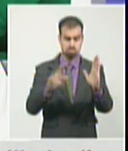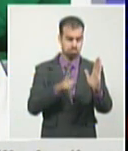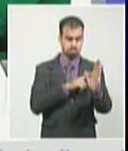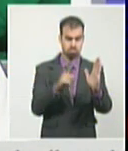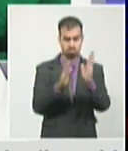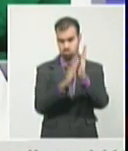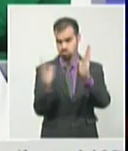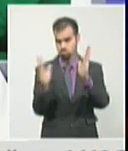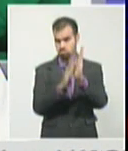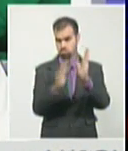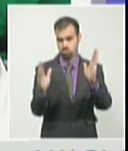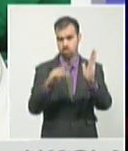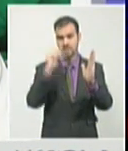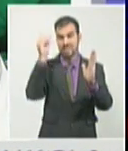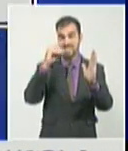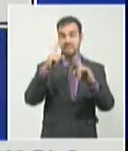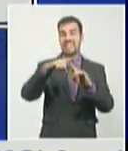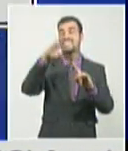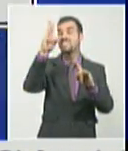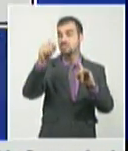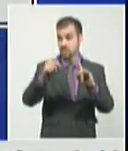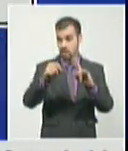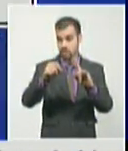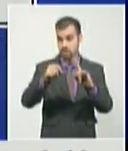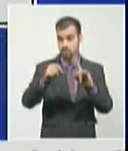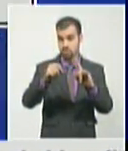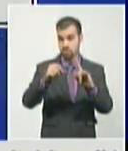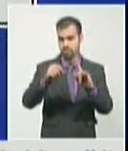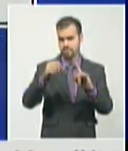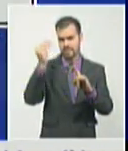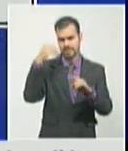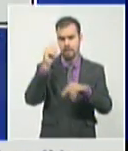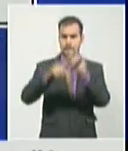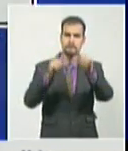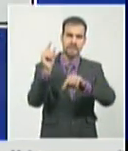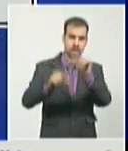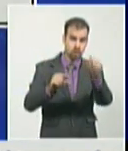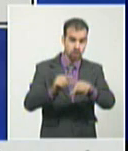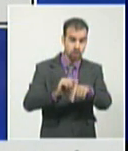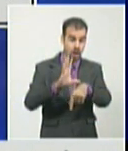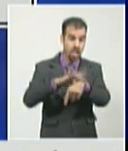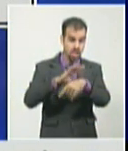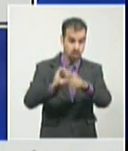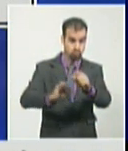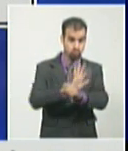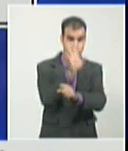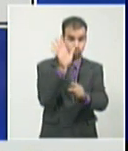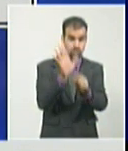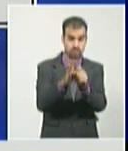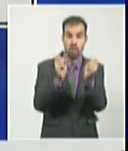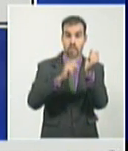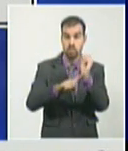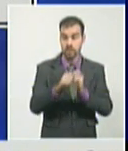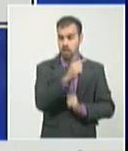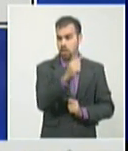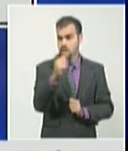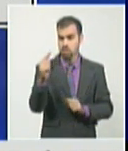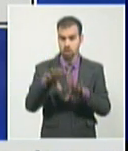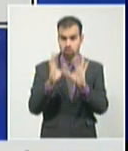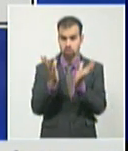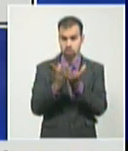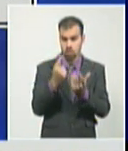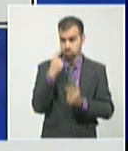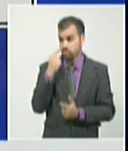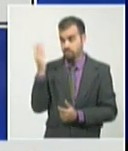de casos positivos por 100.000 habitantes por provincia ahí todos ven que